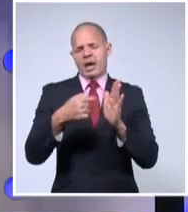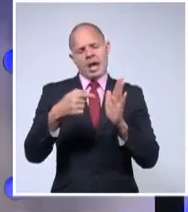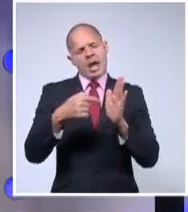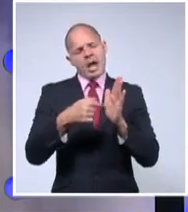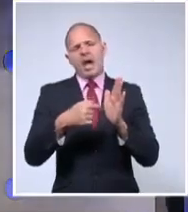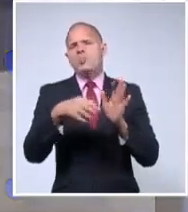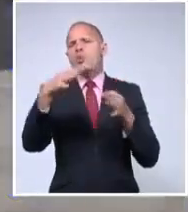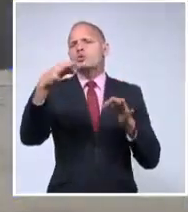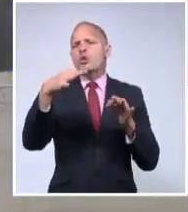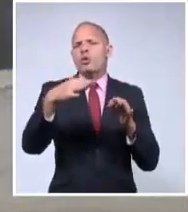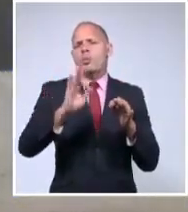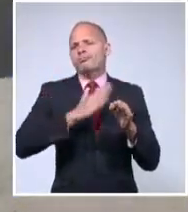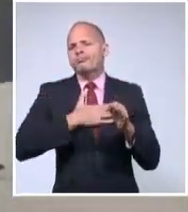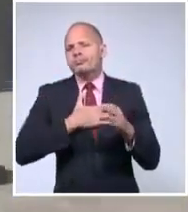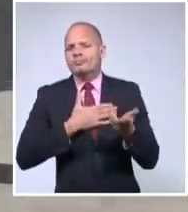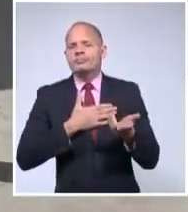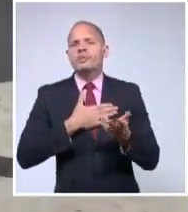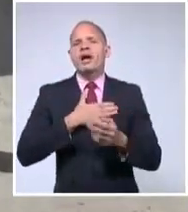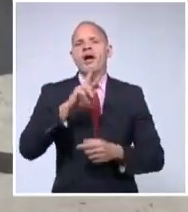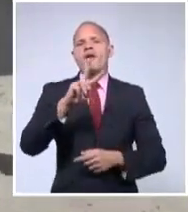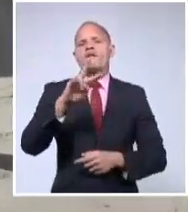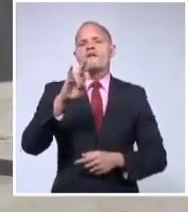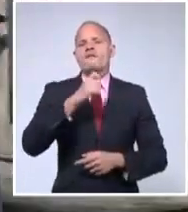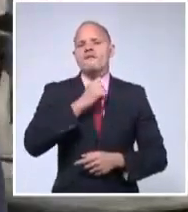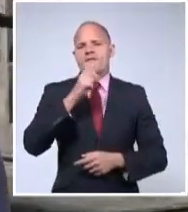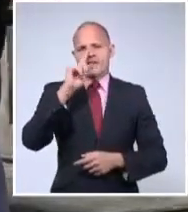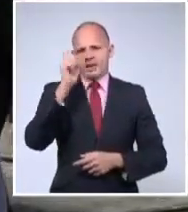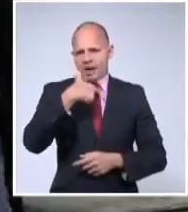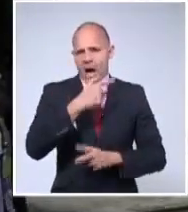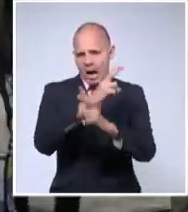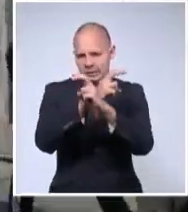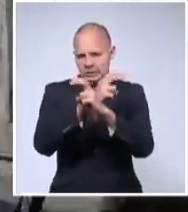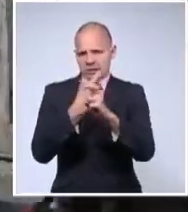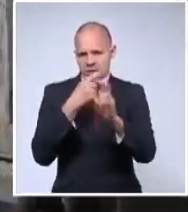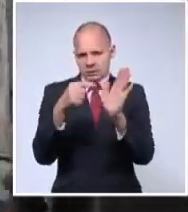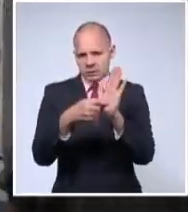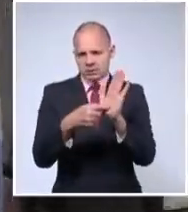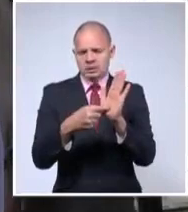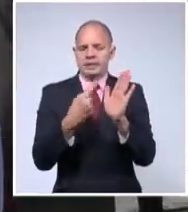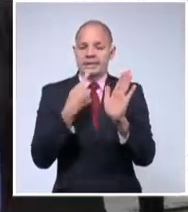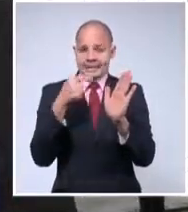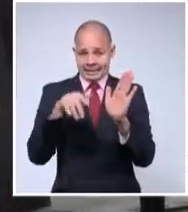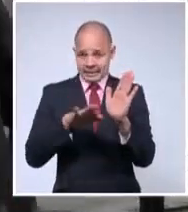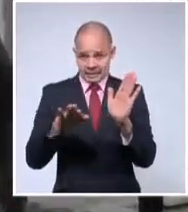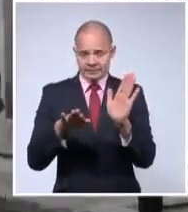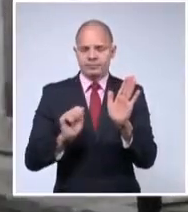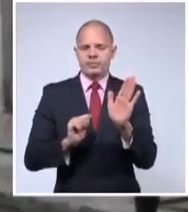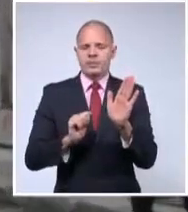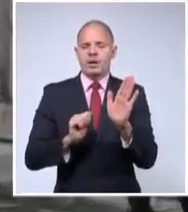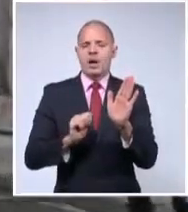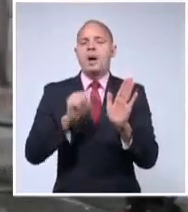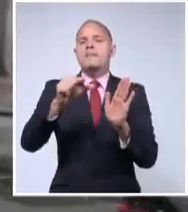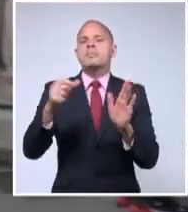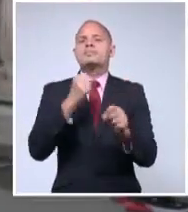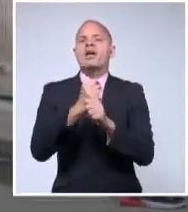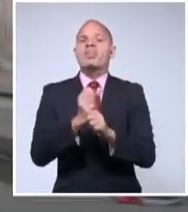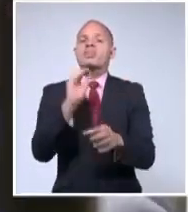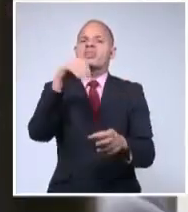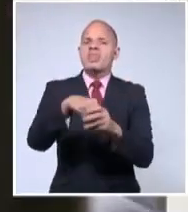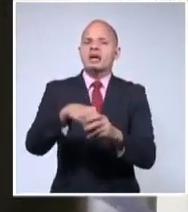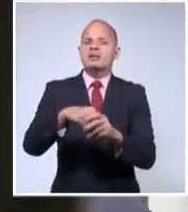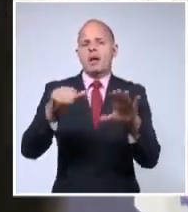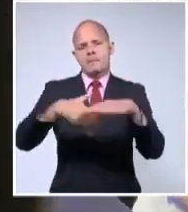saben muy bien los diplomáticos de Estados Unidos, establece muy claramente que el agente diplomático, o sea, el representante diplomático,